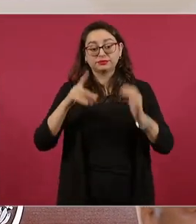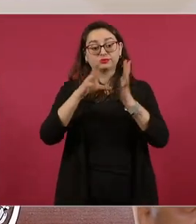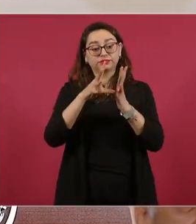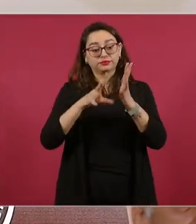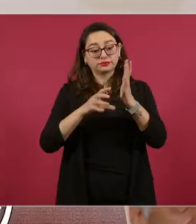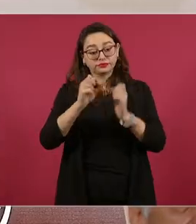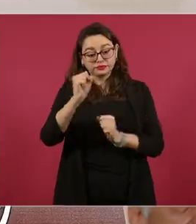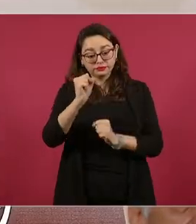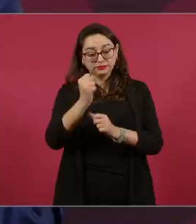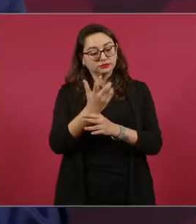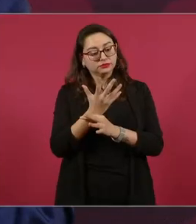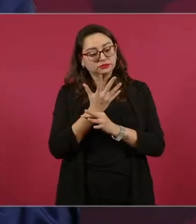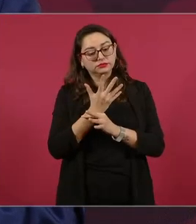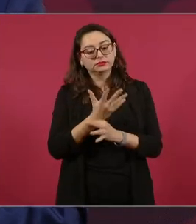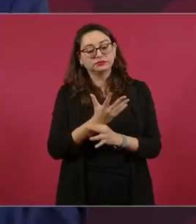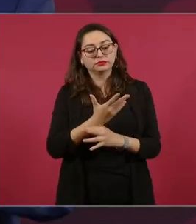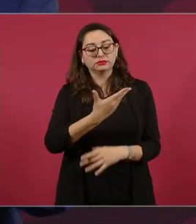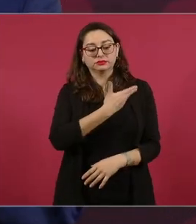uno